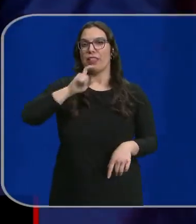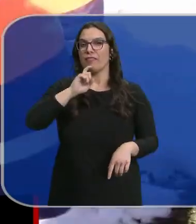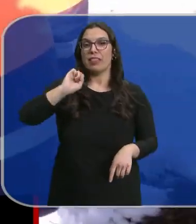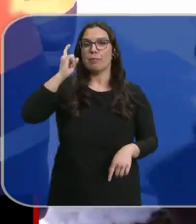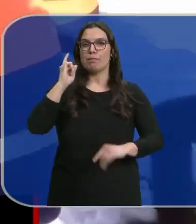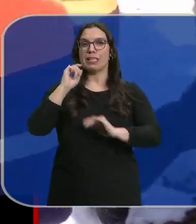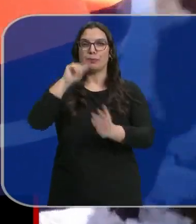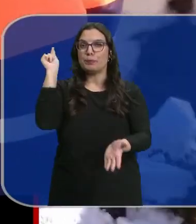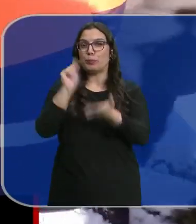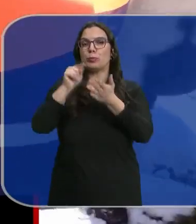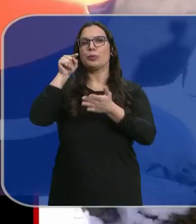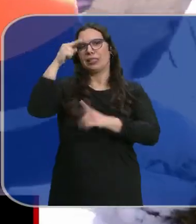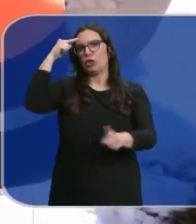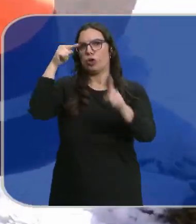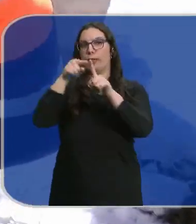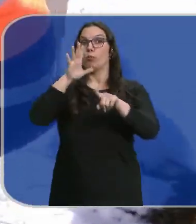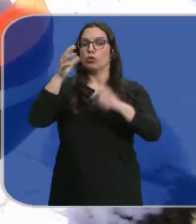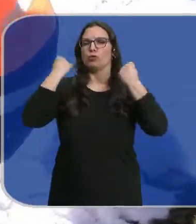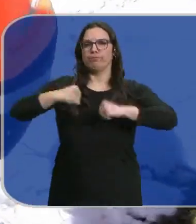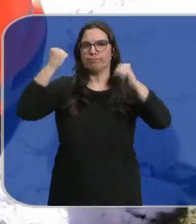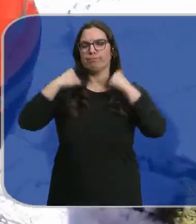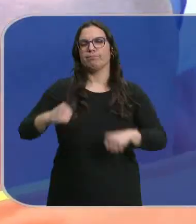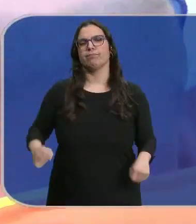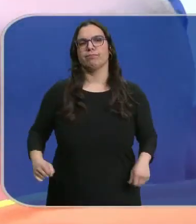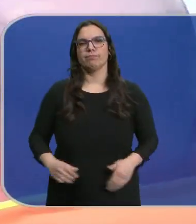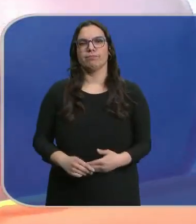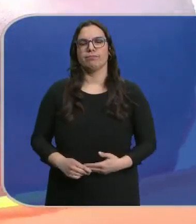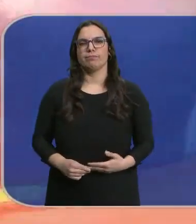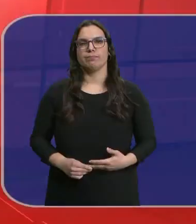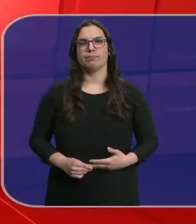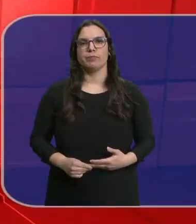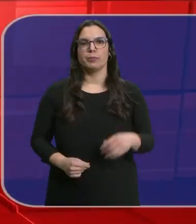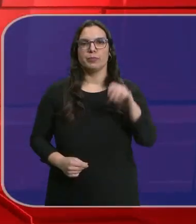menor tiempo posible es la base del entrenamiento.